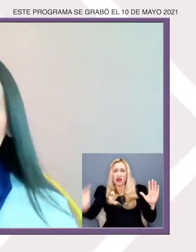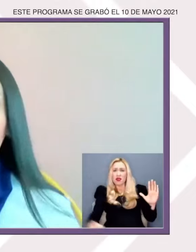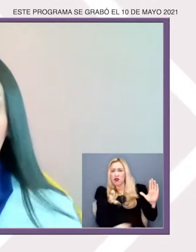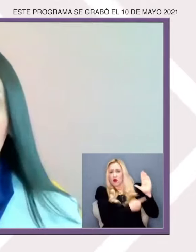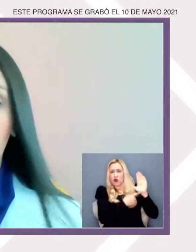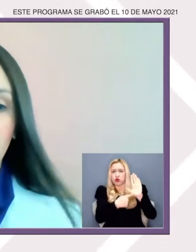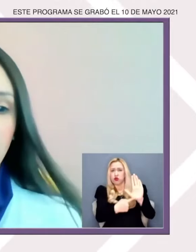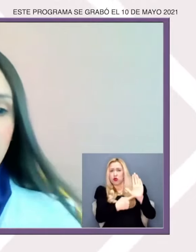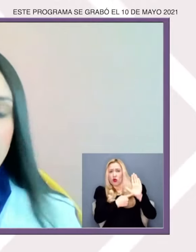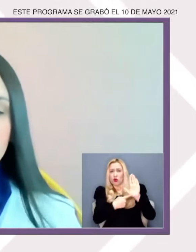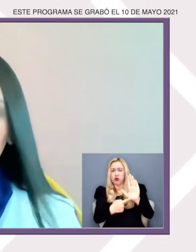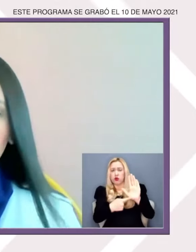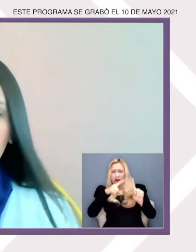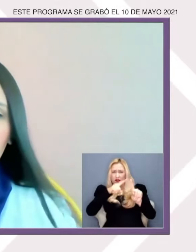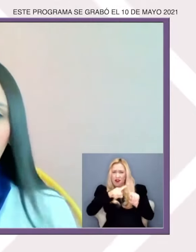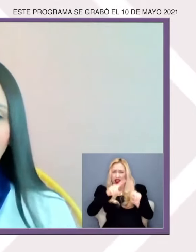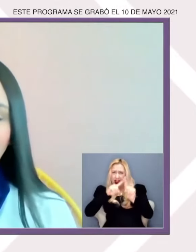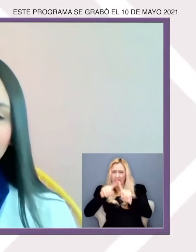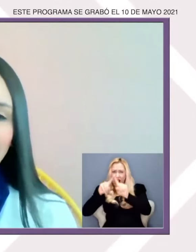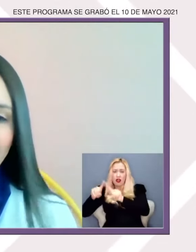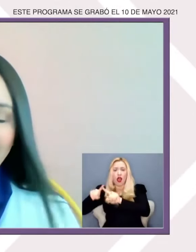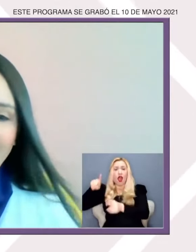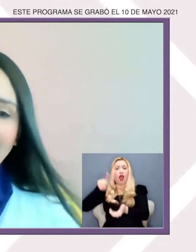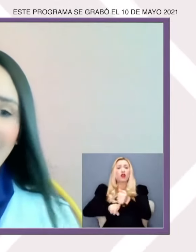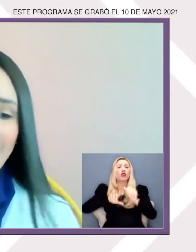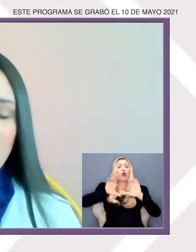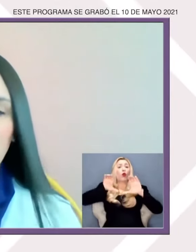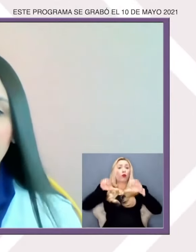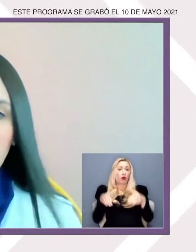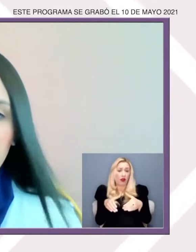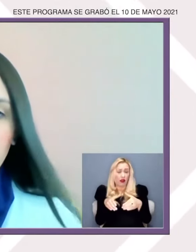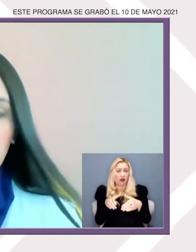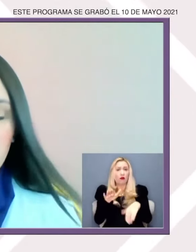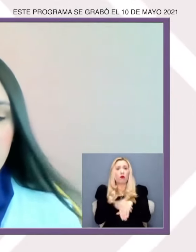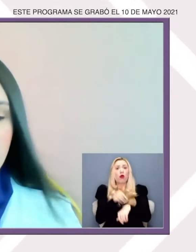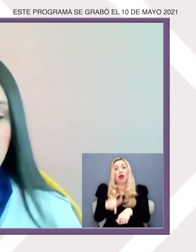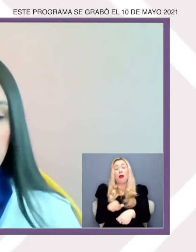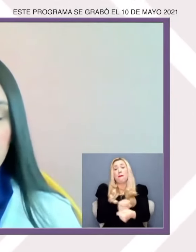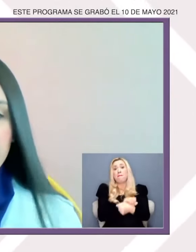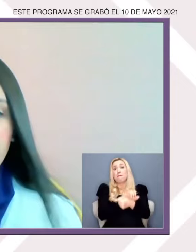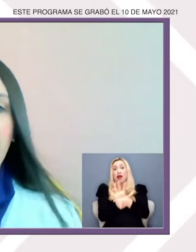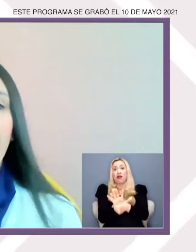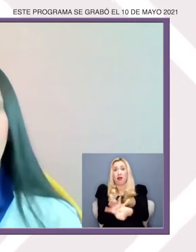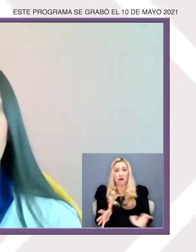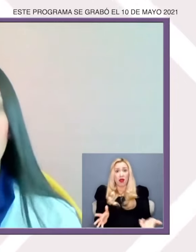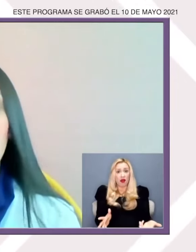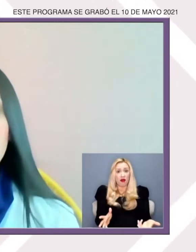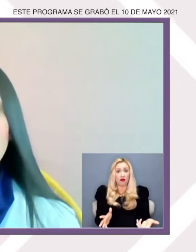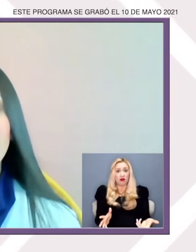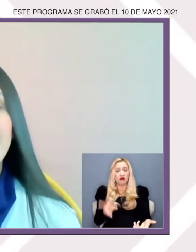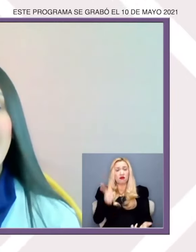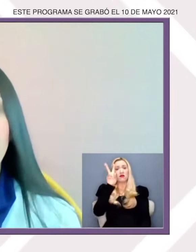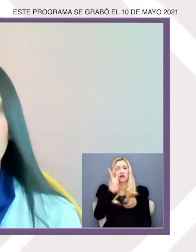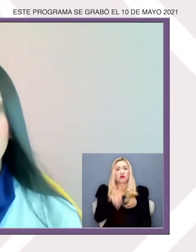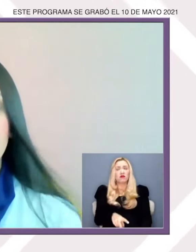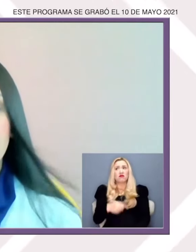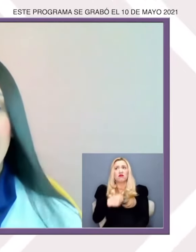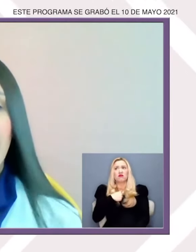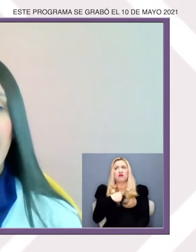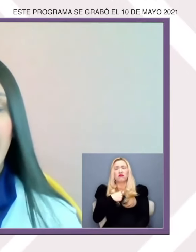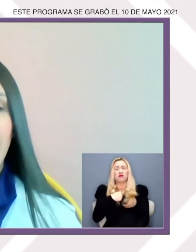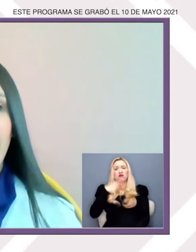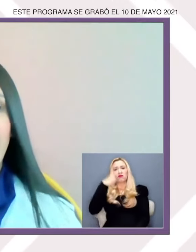enfrentando la comunidad, y sobre todo de cara a la pandemia, ¿no? Me permitiré entonces hacer